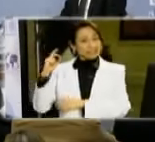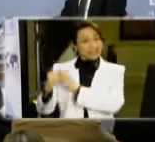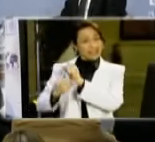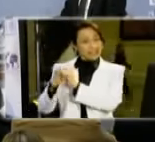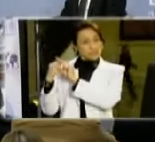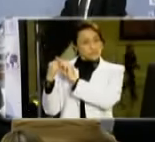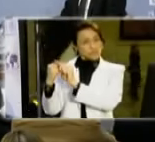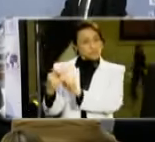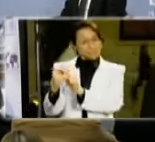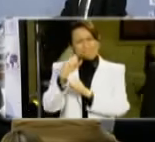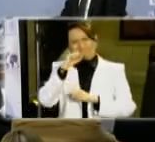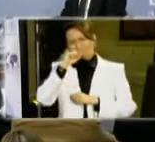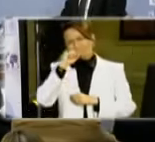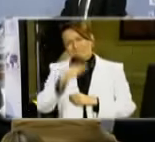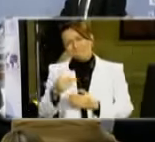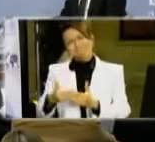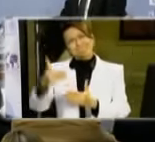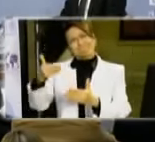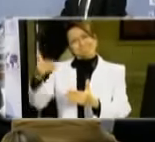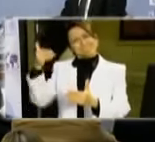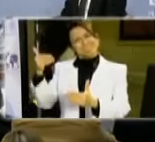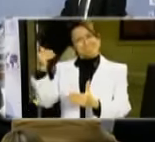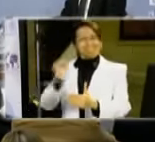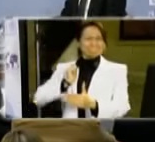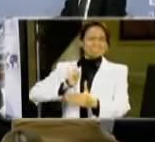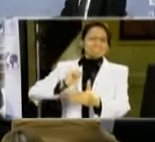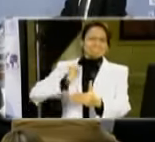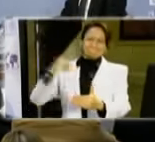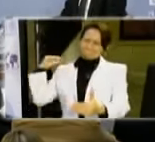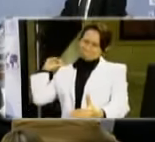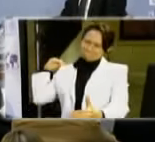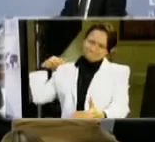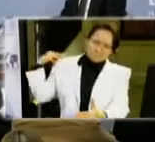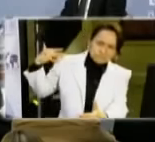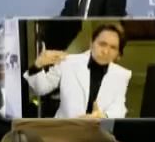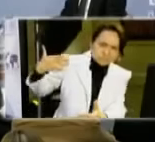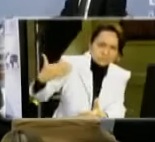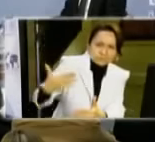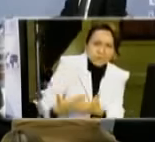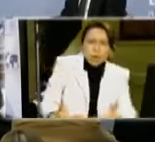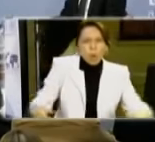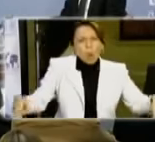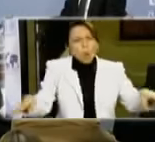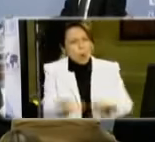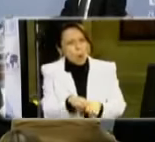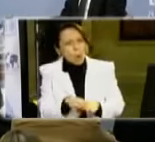5 siglos transcurridos desde los grandes descubrimientos y la formación de los grandes imperios.